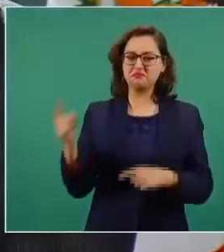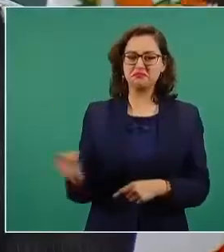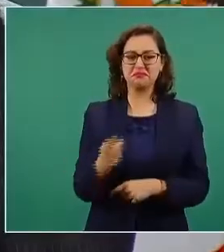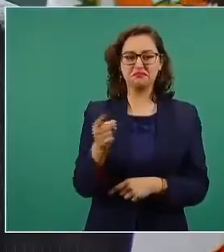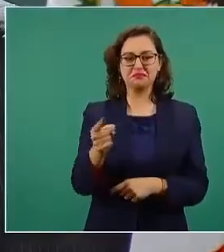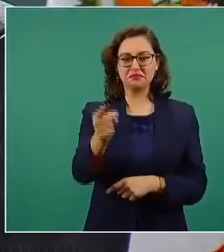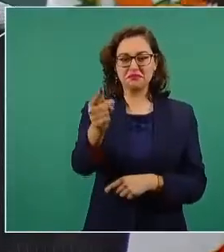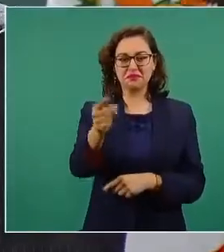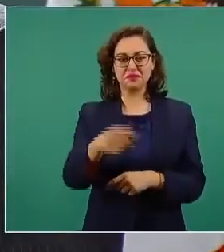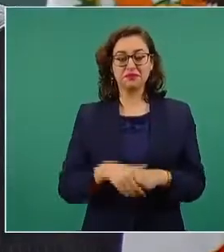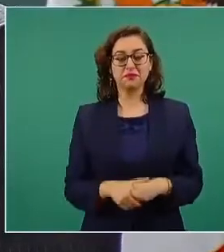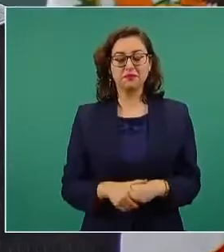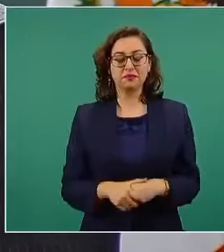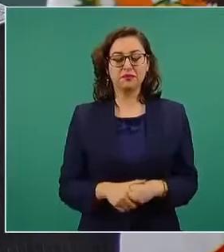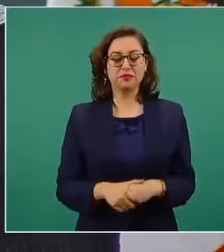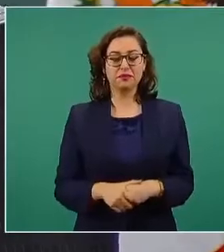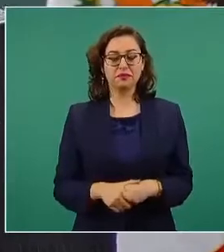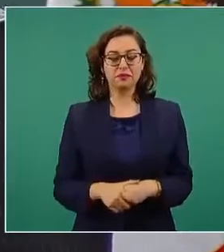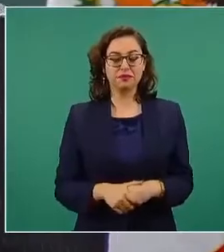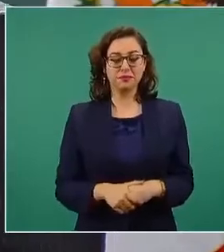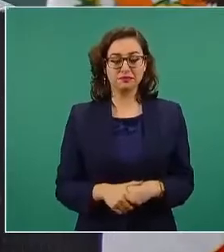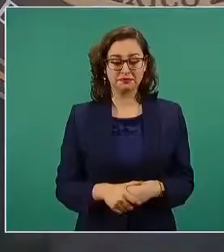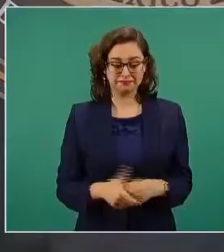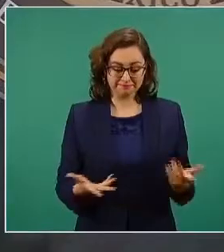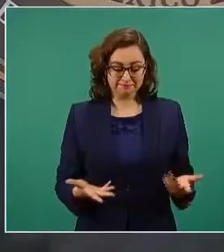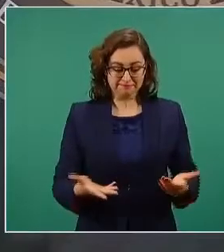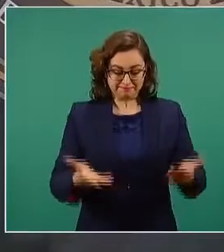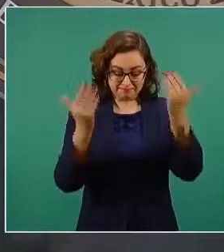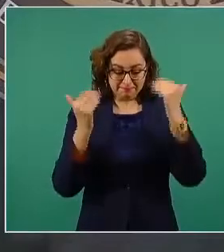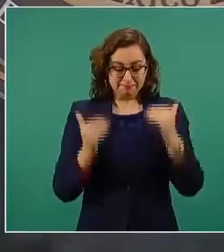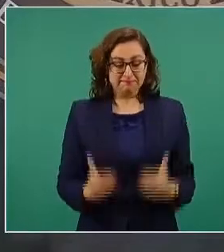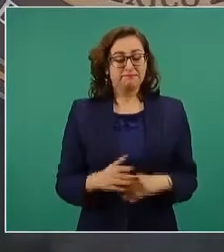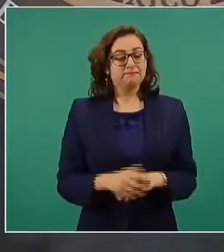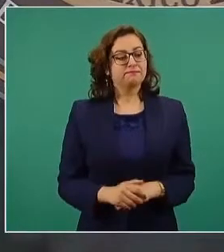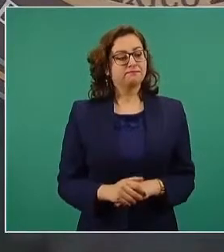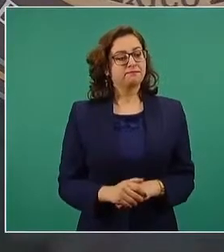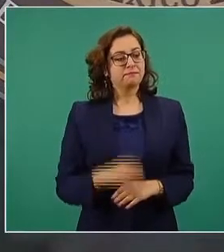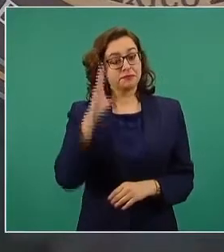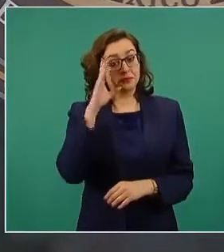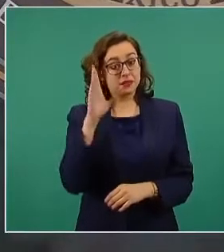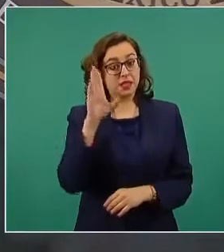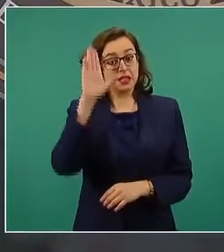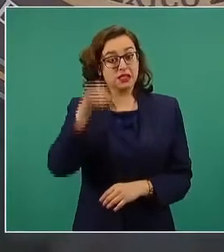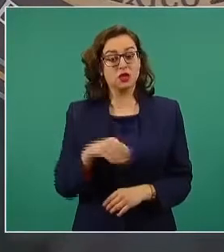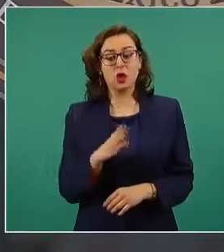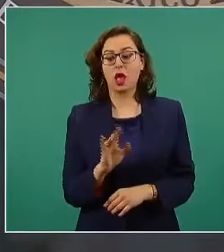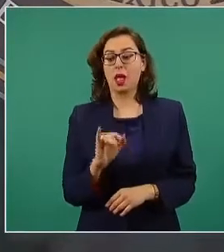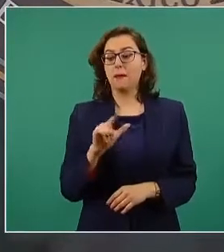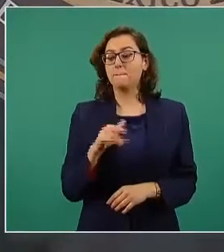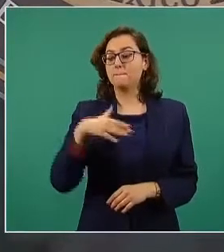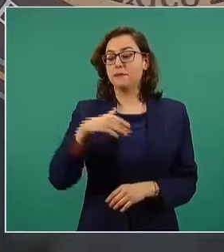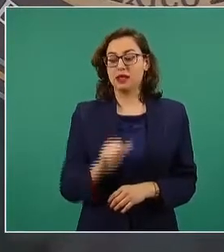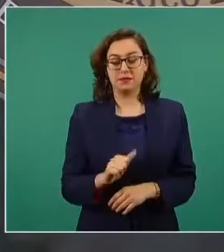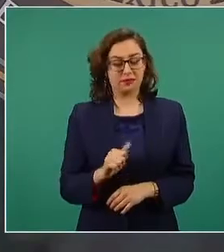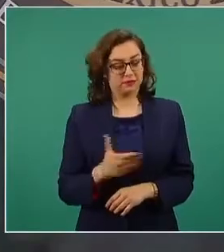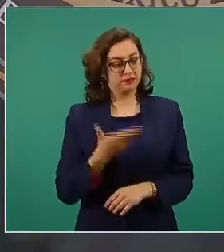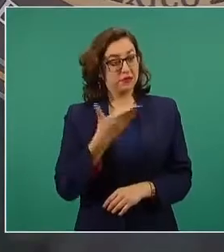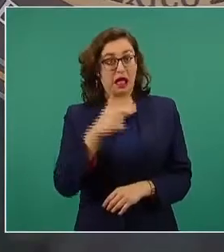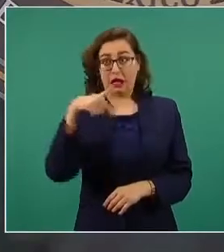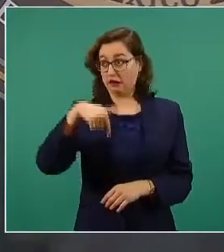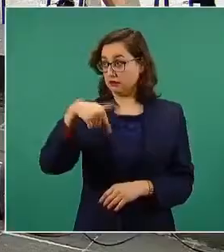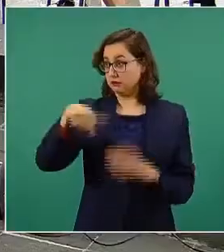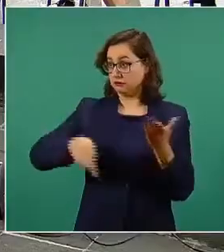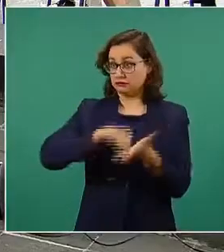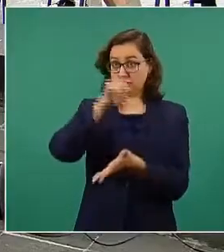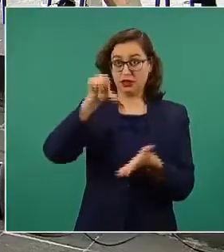Señora Dilma Rousseff, aquí en el Templo Mayor de Tenochtitlán,